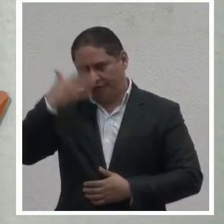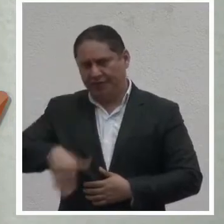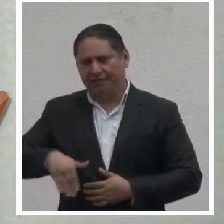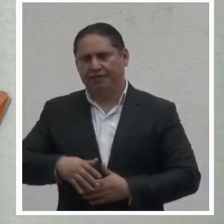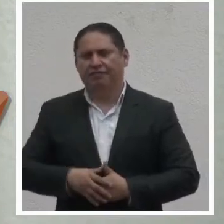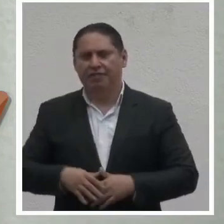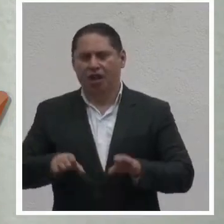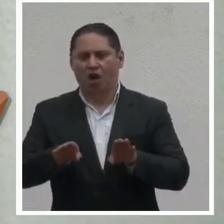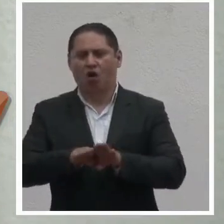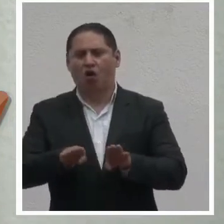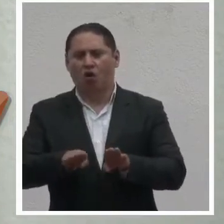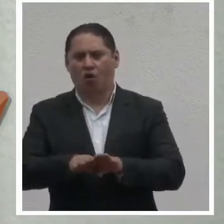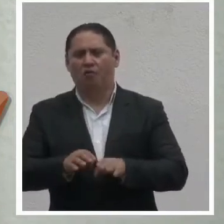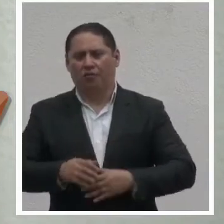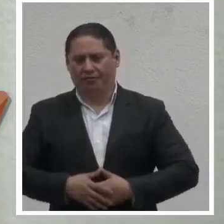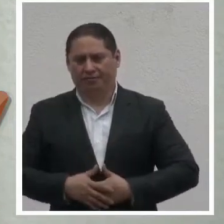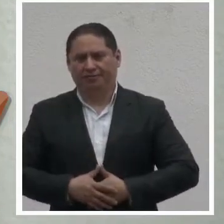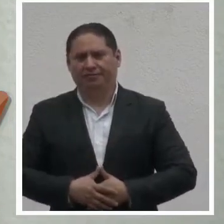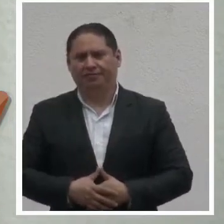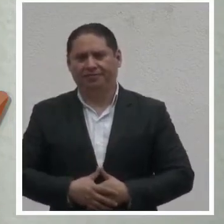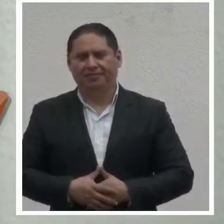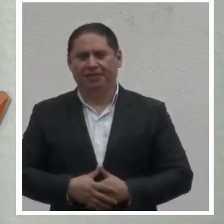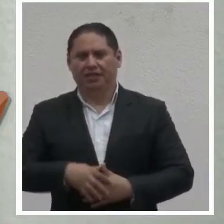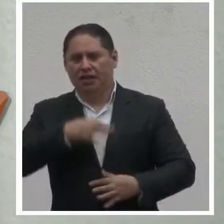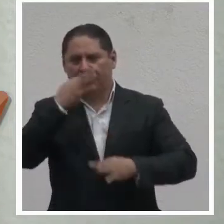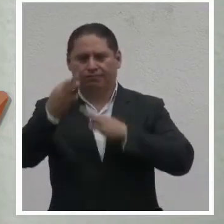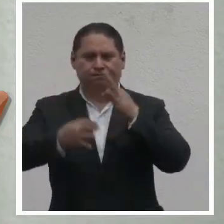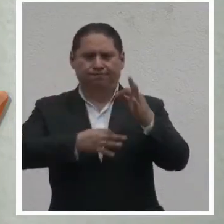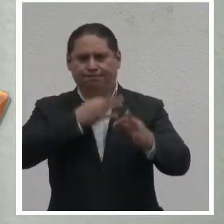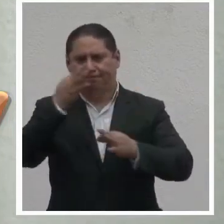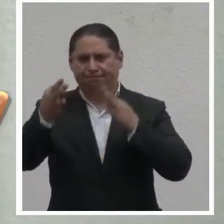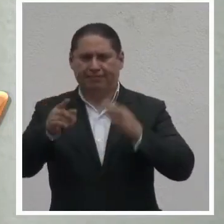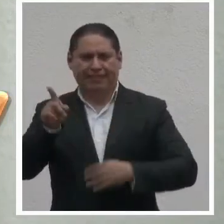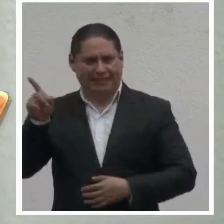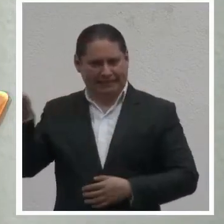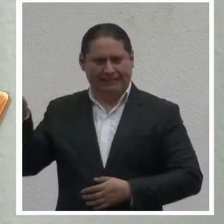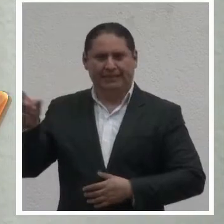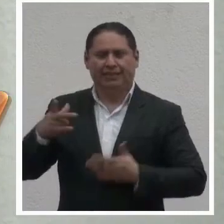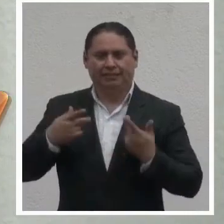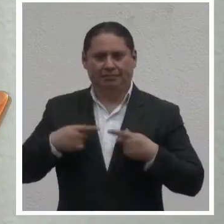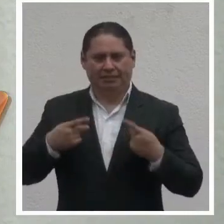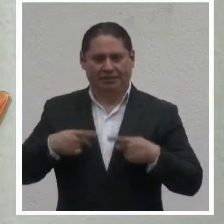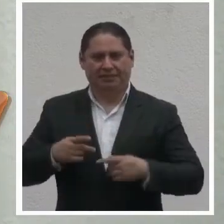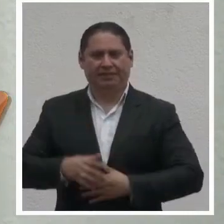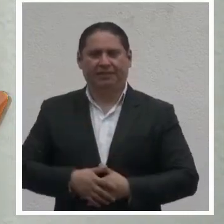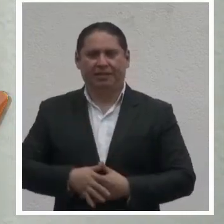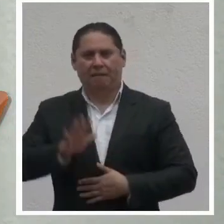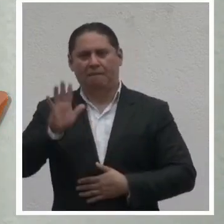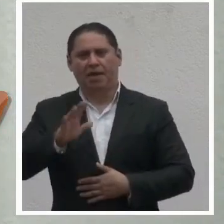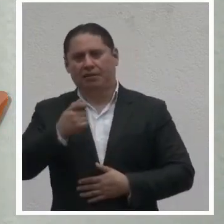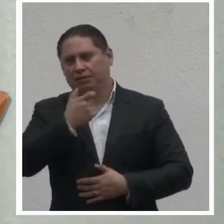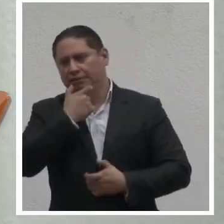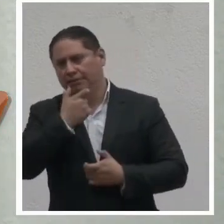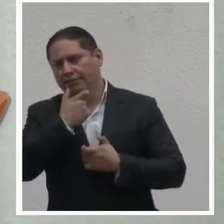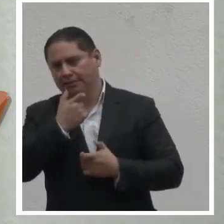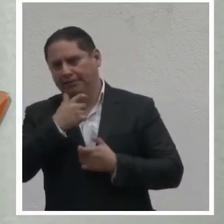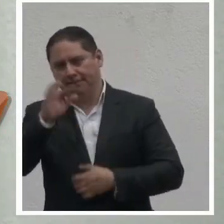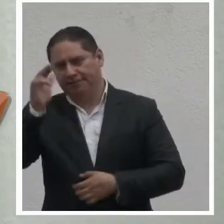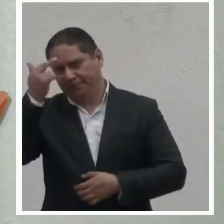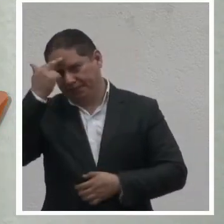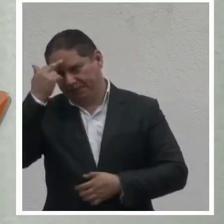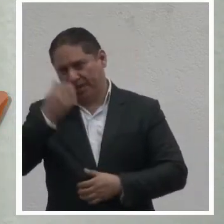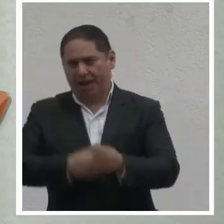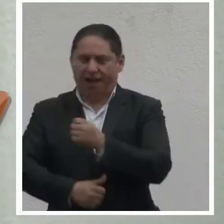se las gasta el imperio. Las declaraciones de este personaje podrían llamar a risa porque nos recuerda en el siglo